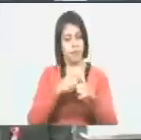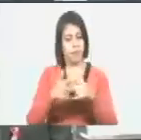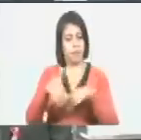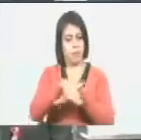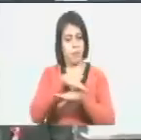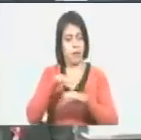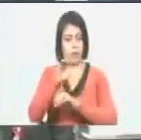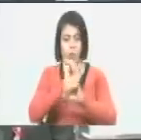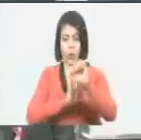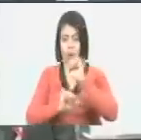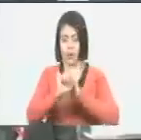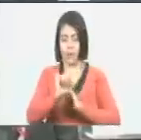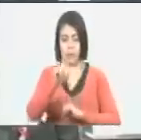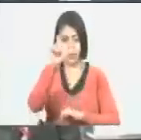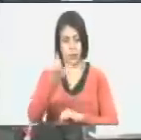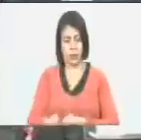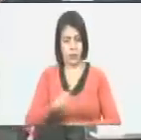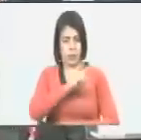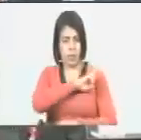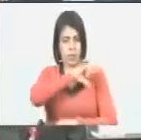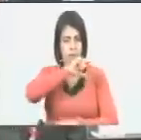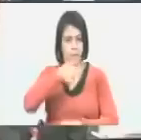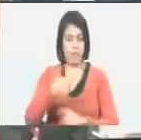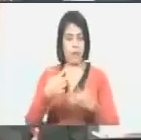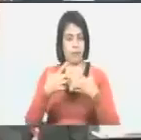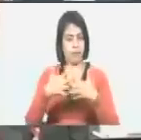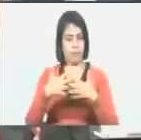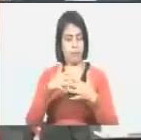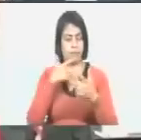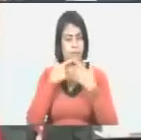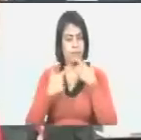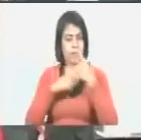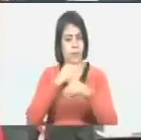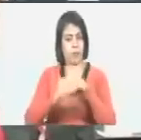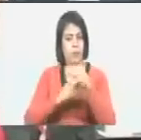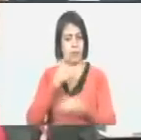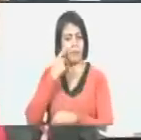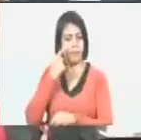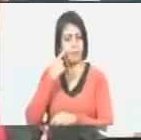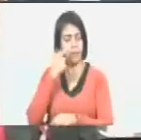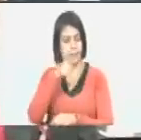ministro de la Defensa y a los comandantes de componente para que